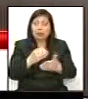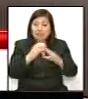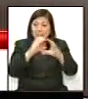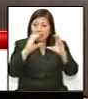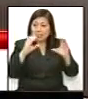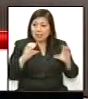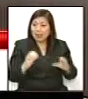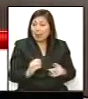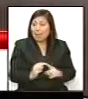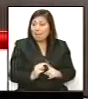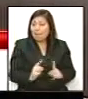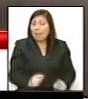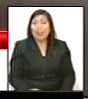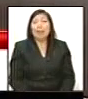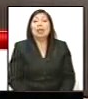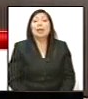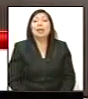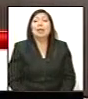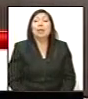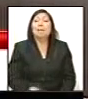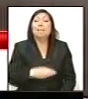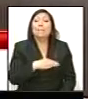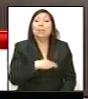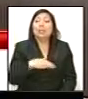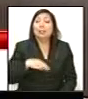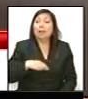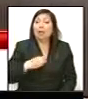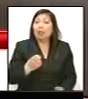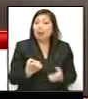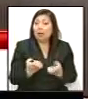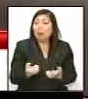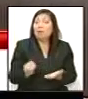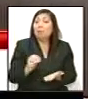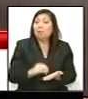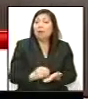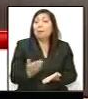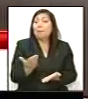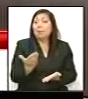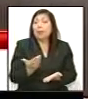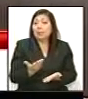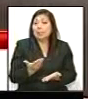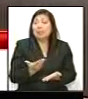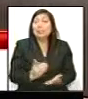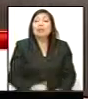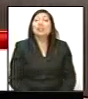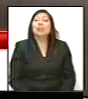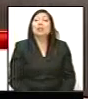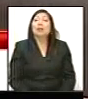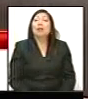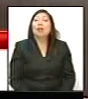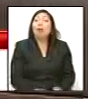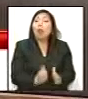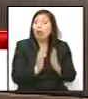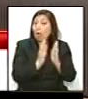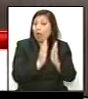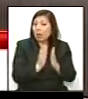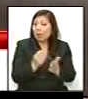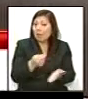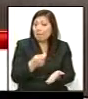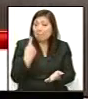certificada. Sin embargo, presidente, el Ministerio de Economía vuelve a pedir la disposición y orden de